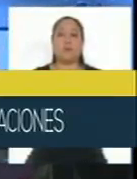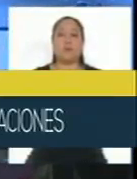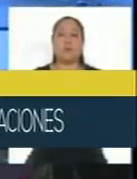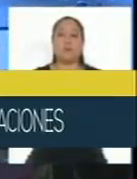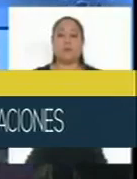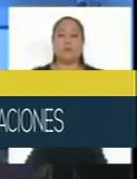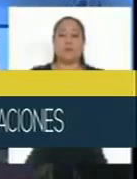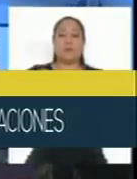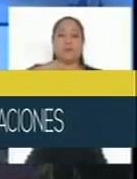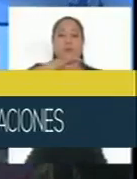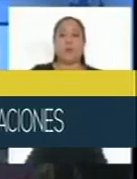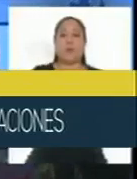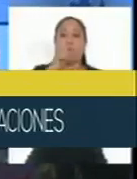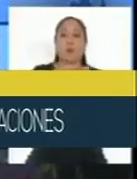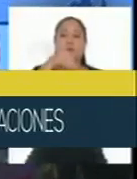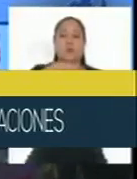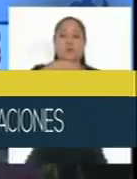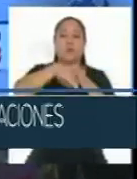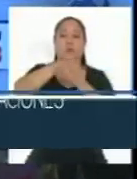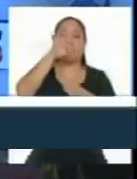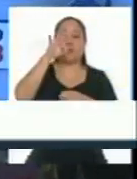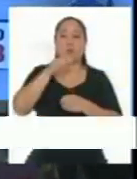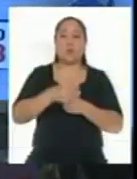Distribución de electores hábiles,